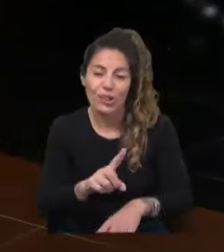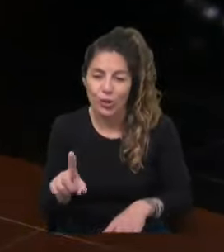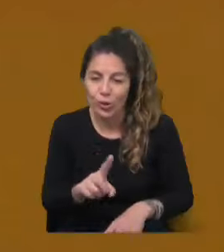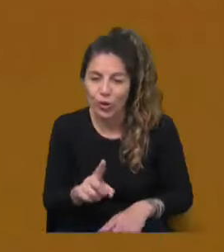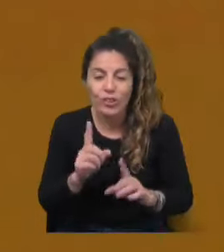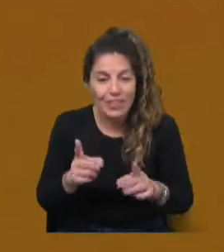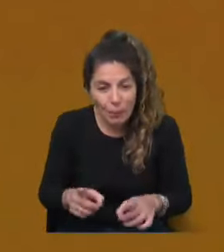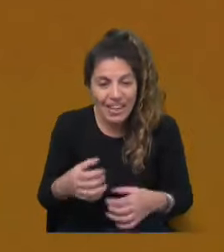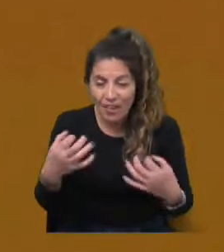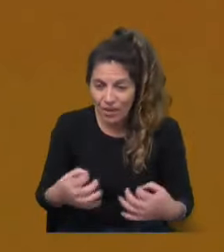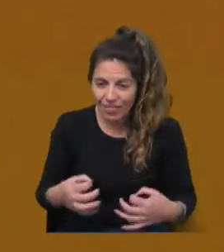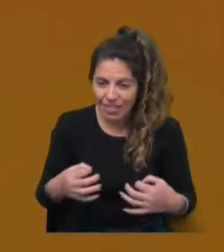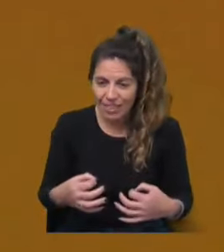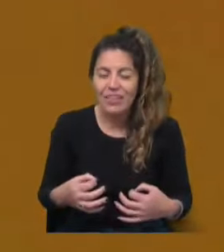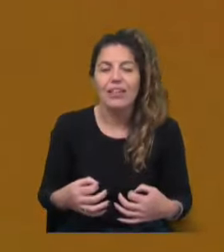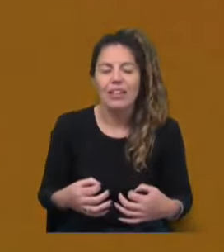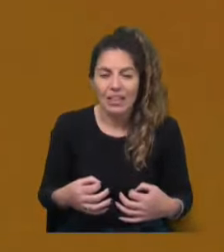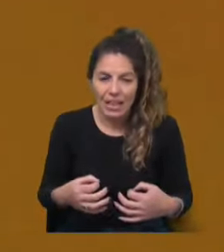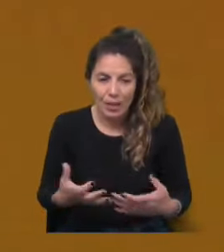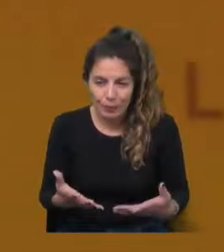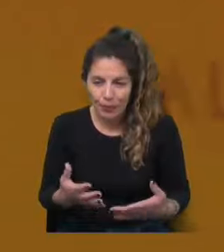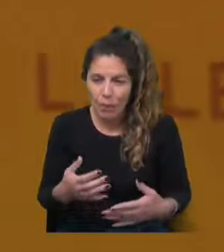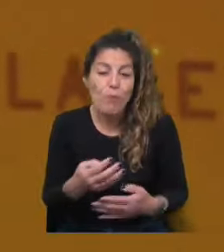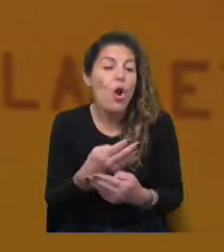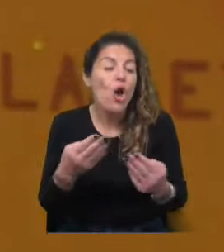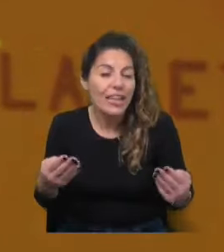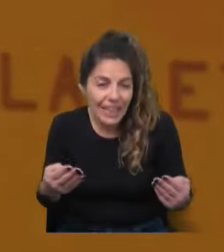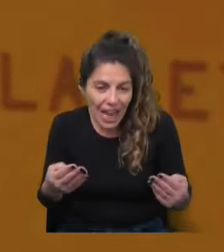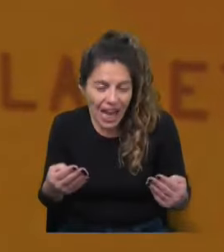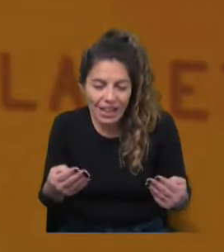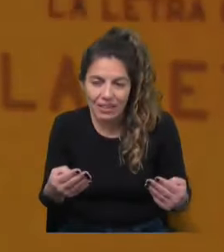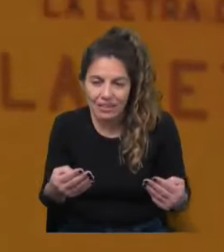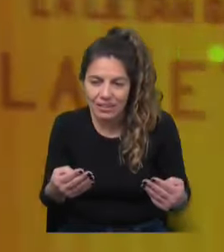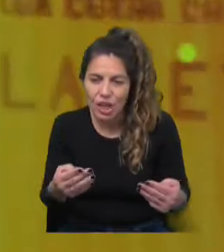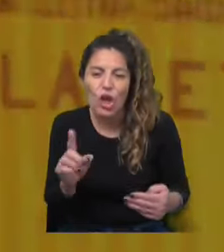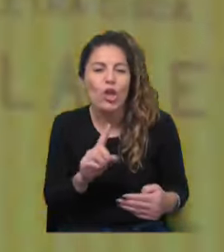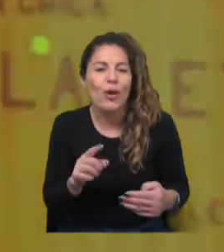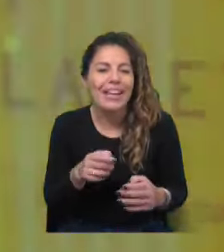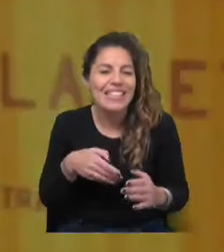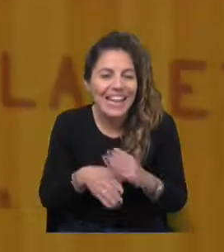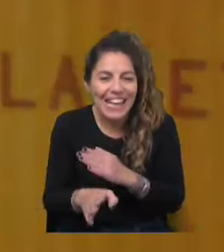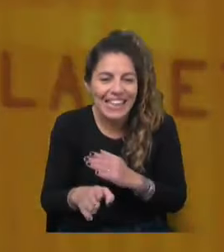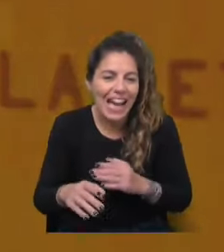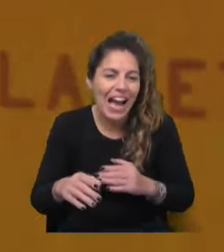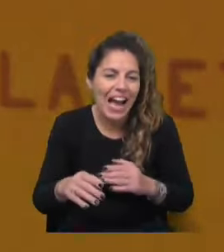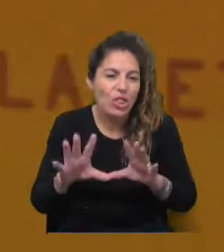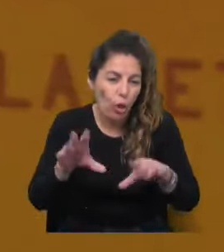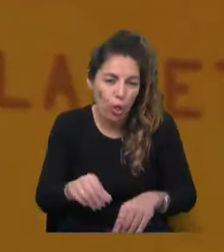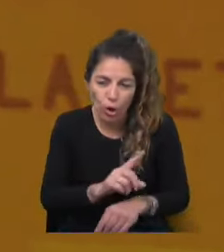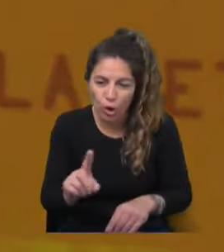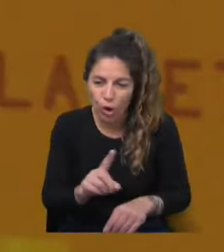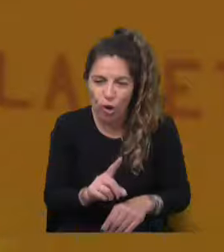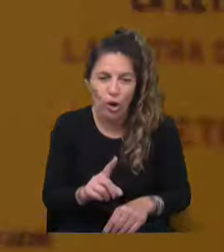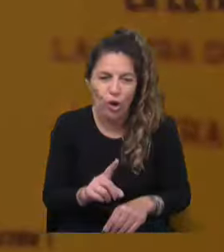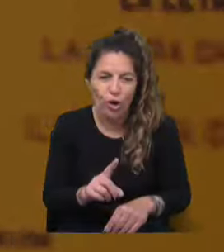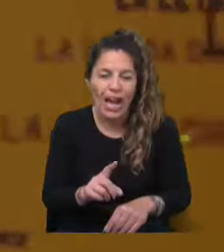es que es verdad que, por lo general, no se escanea al barrer. Se escanea, o sea, hay cuando como